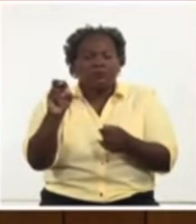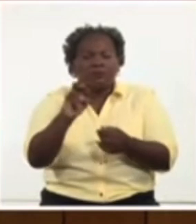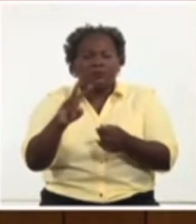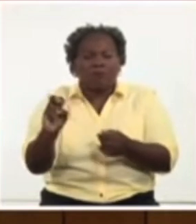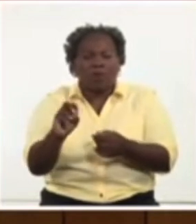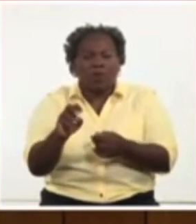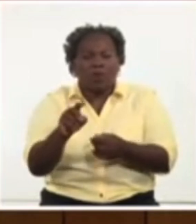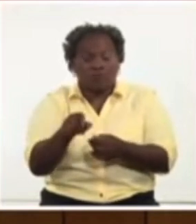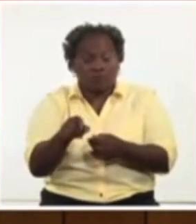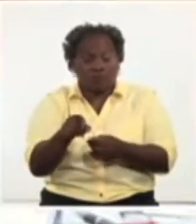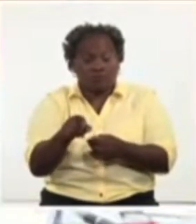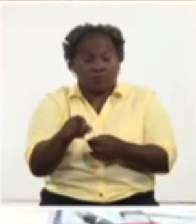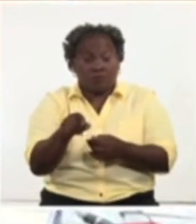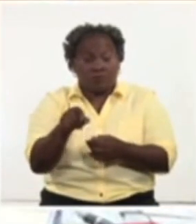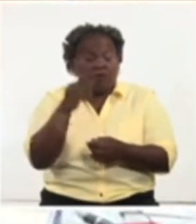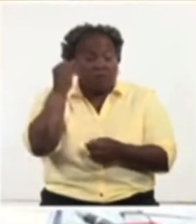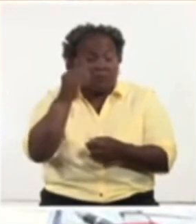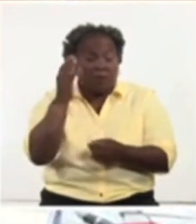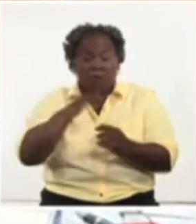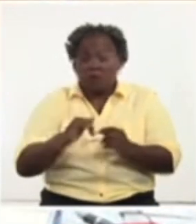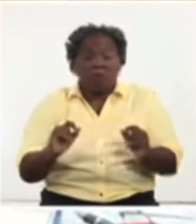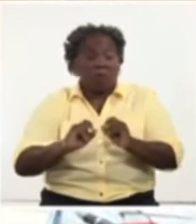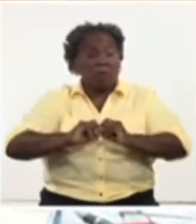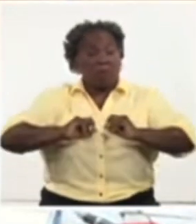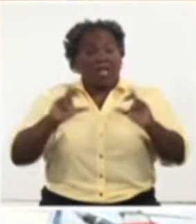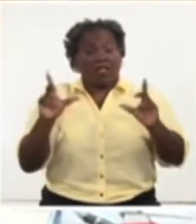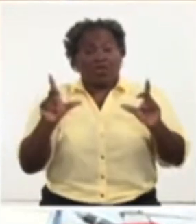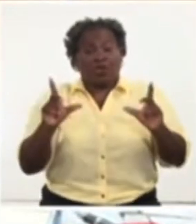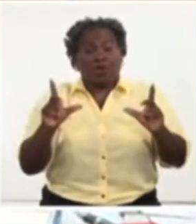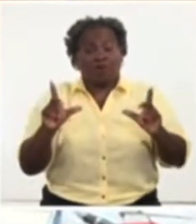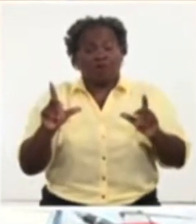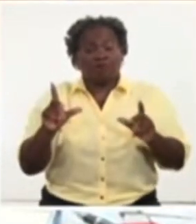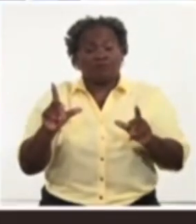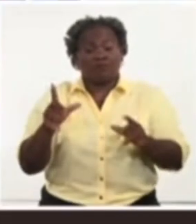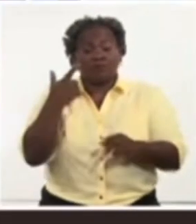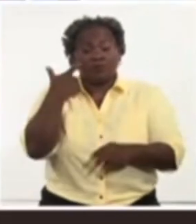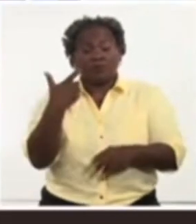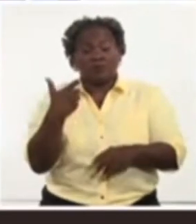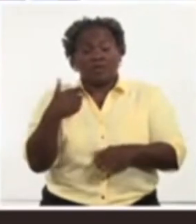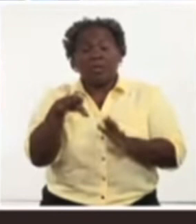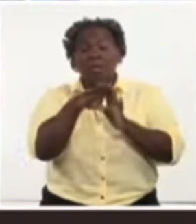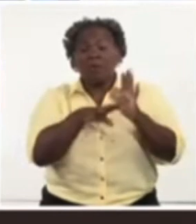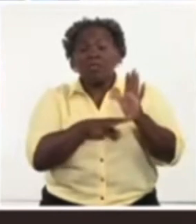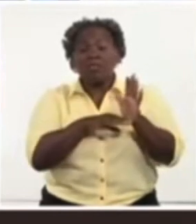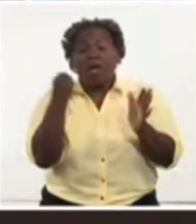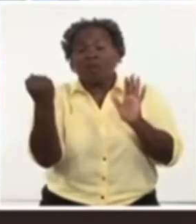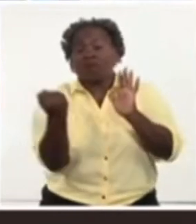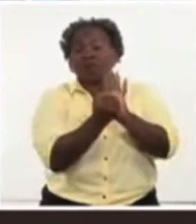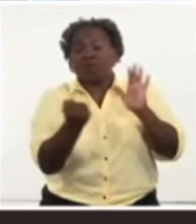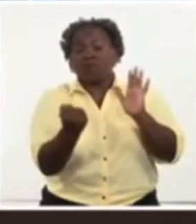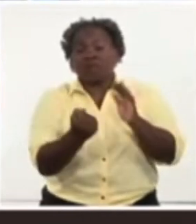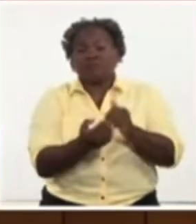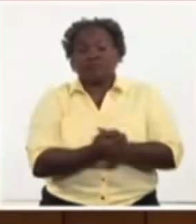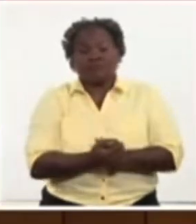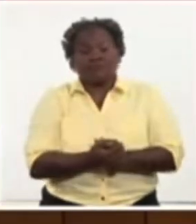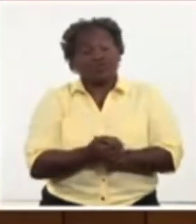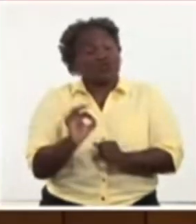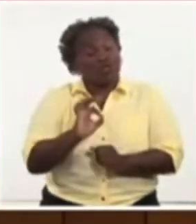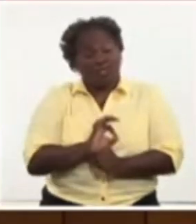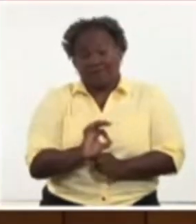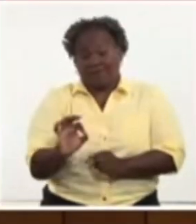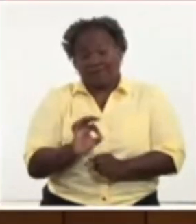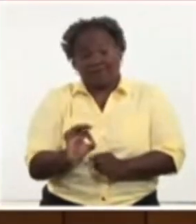entonces calificamos que no han tenido el impacto necesario las medidas aprobadas todavía